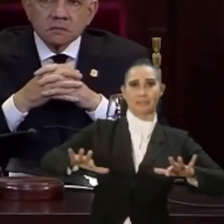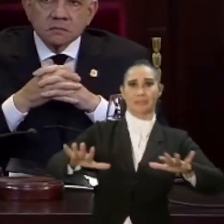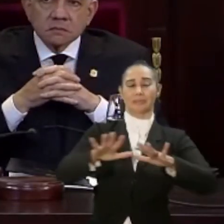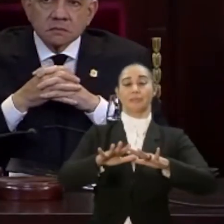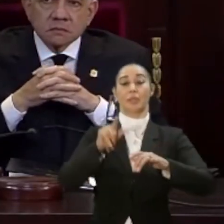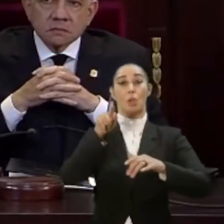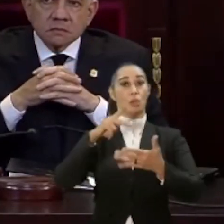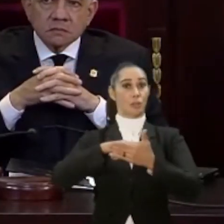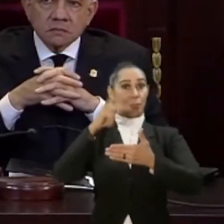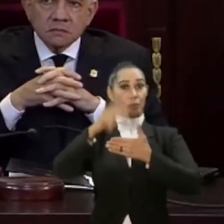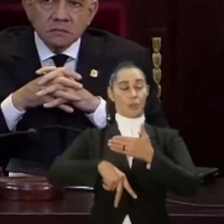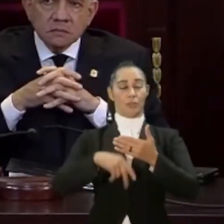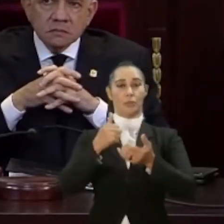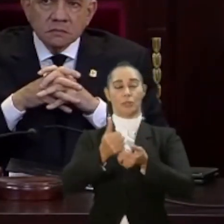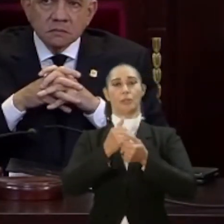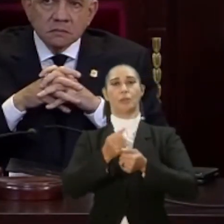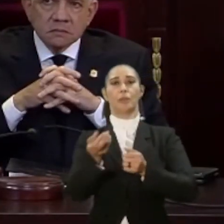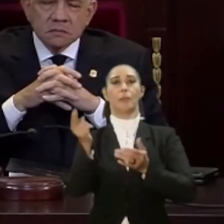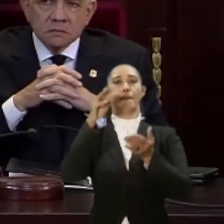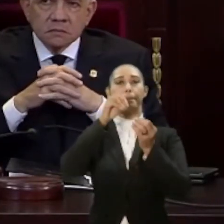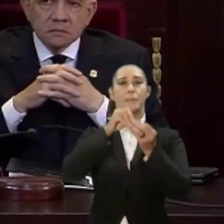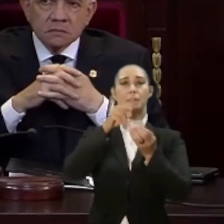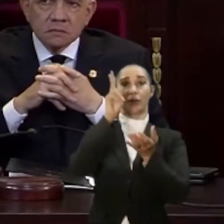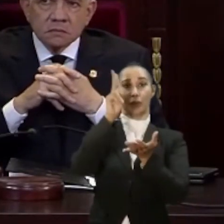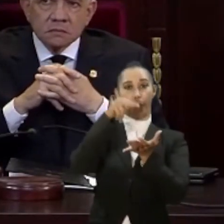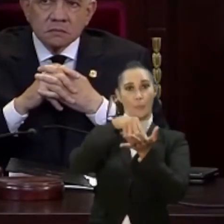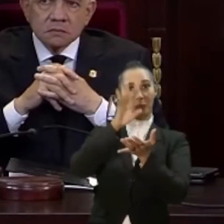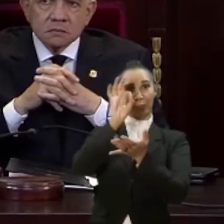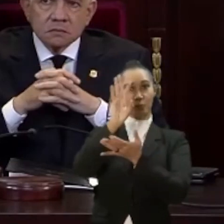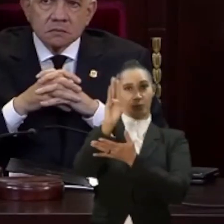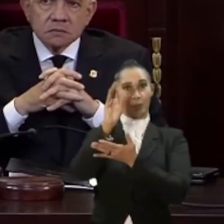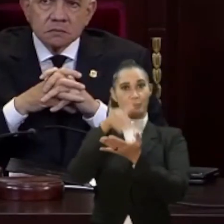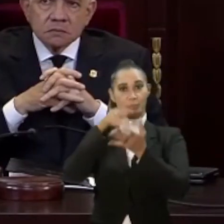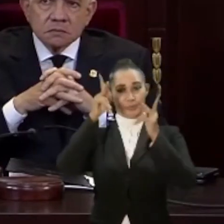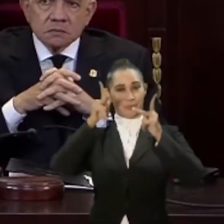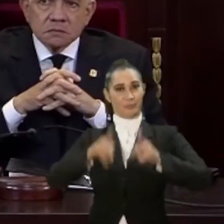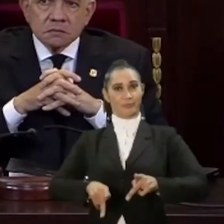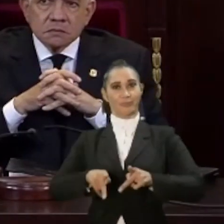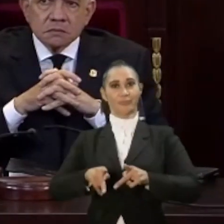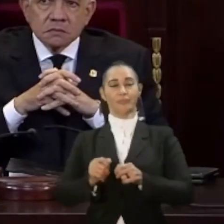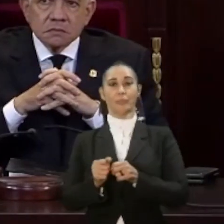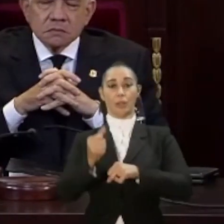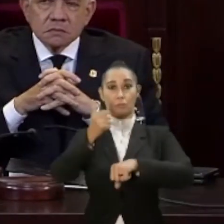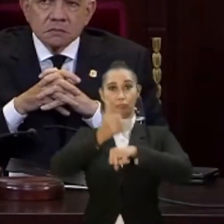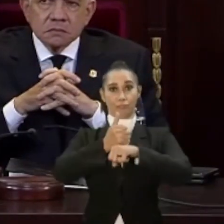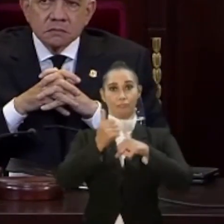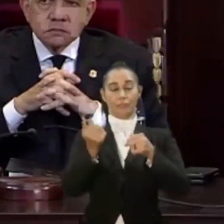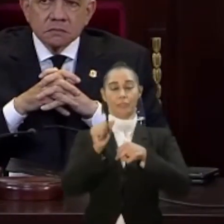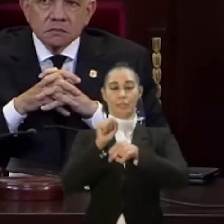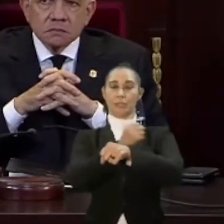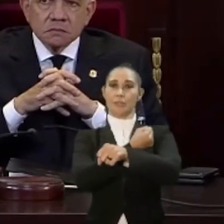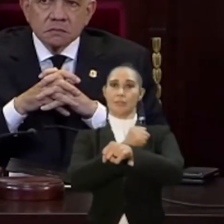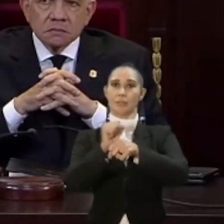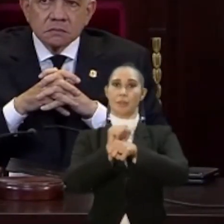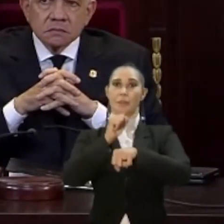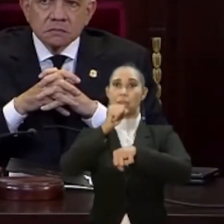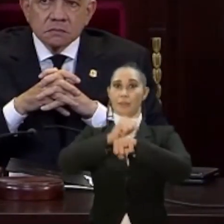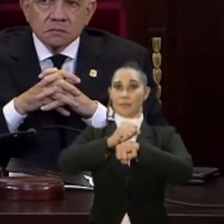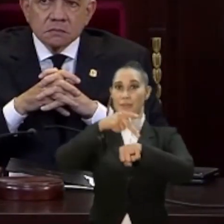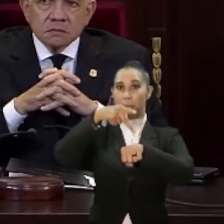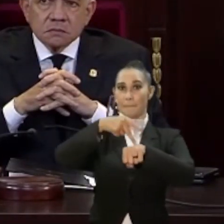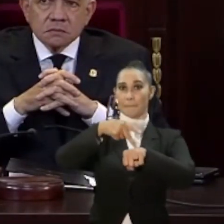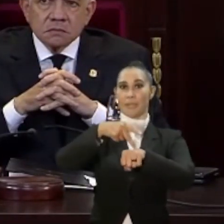está impactando a más de 2.5 millones de habitantes y con la inclusión de plantas de valorización de Samaná, San Pedro de Macorís